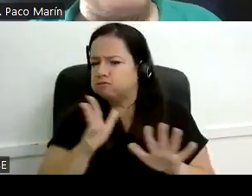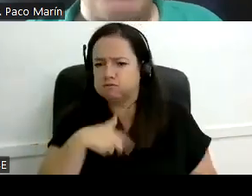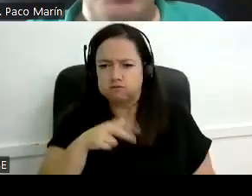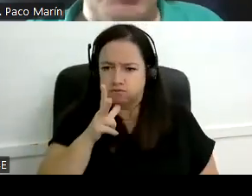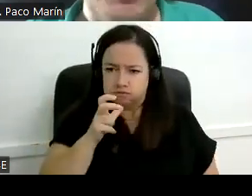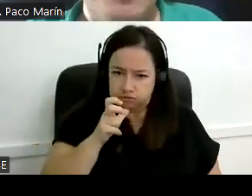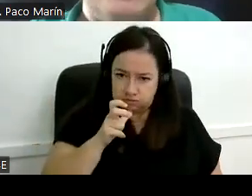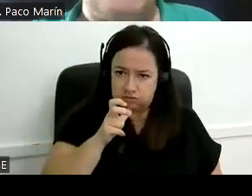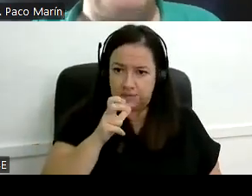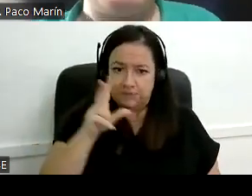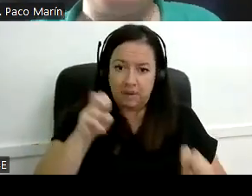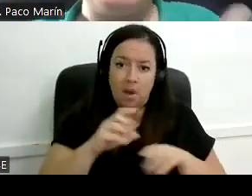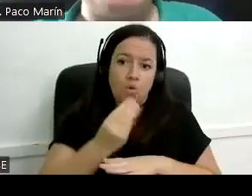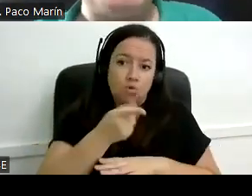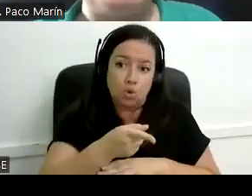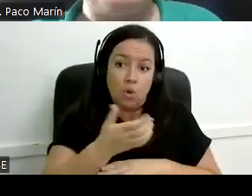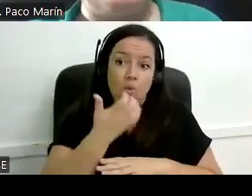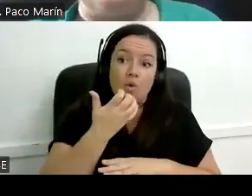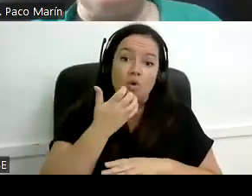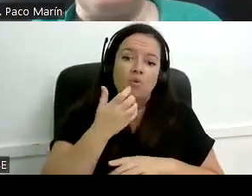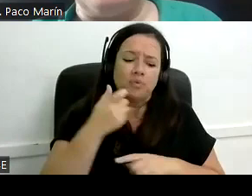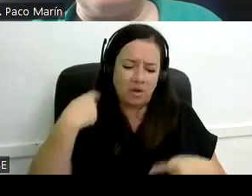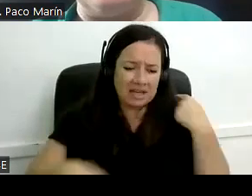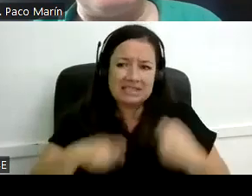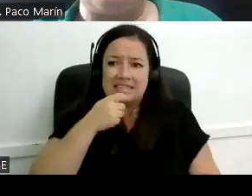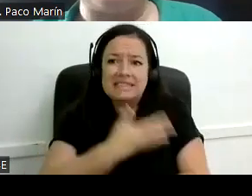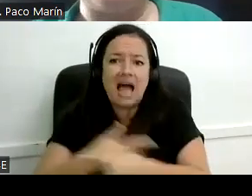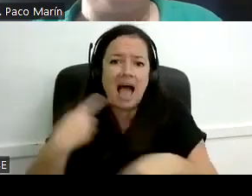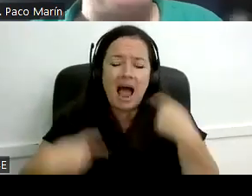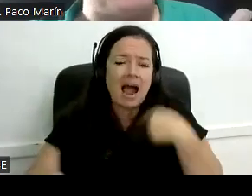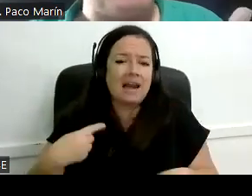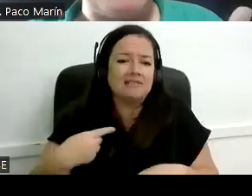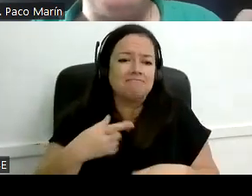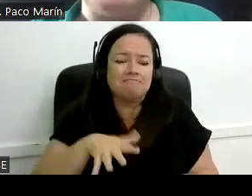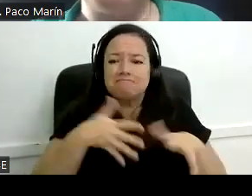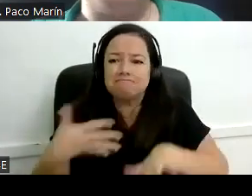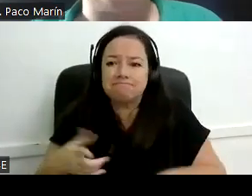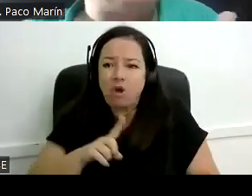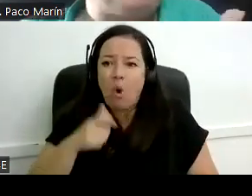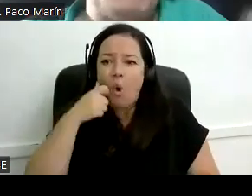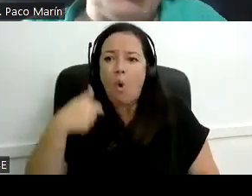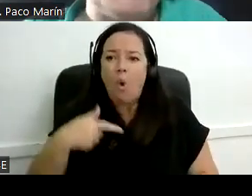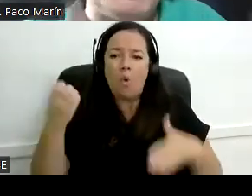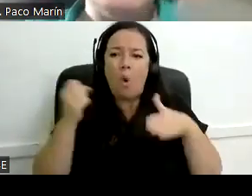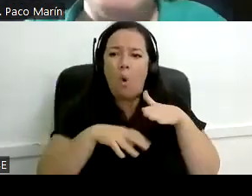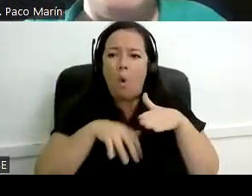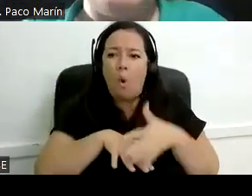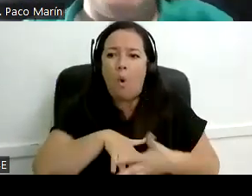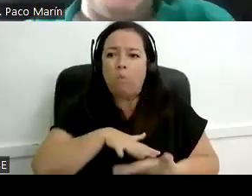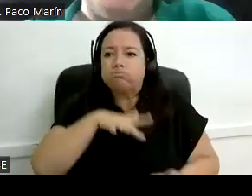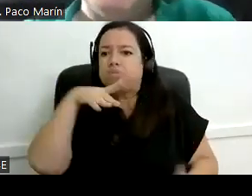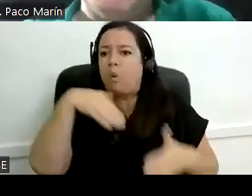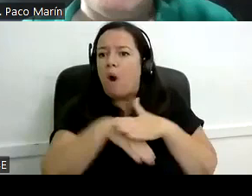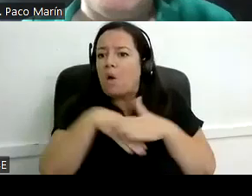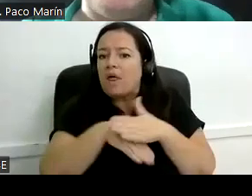a cualquier producto que se tome, bien porque lo metaboliza de manera inadecuada, bien porque se acumula en su cuerpo, bien porque su cuerpo, por lo que sea, es